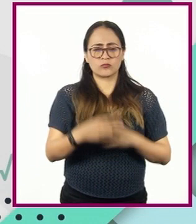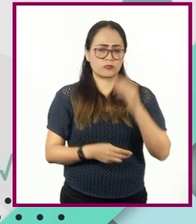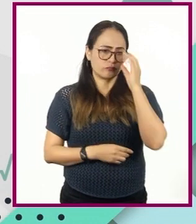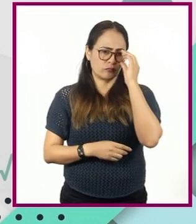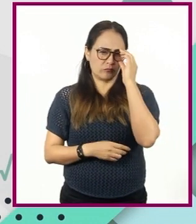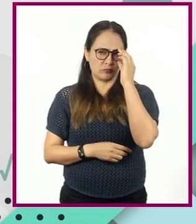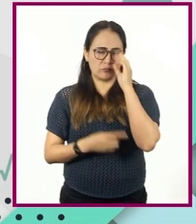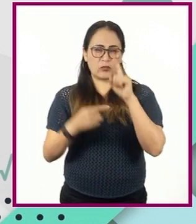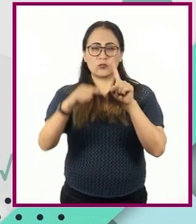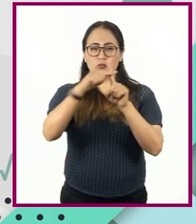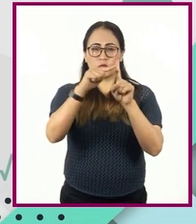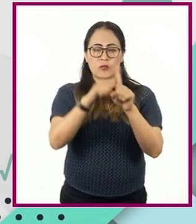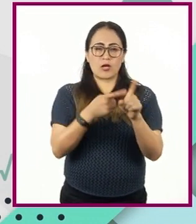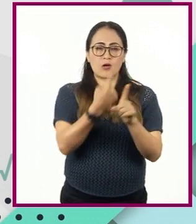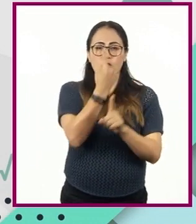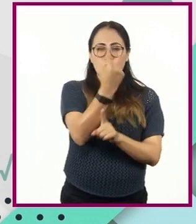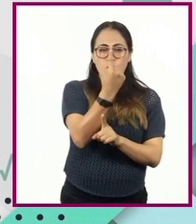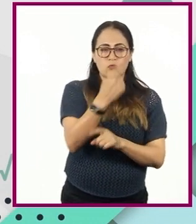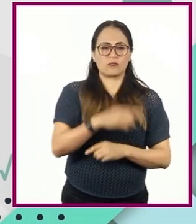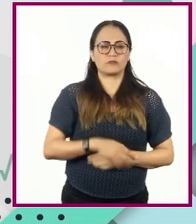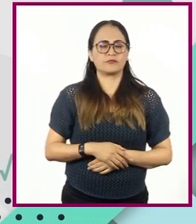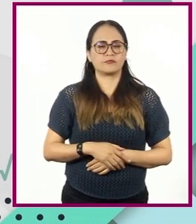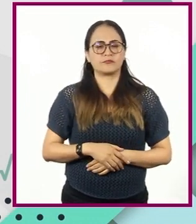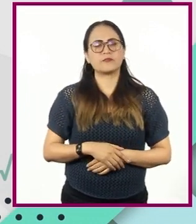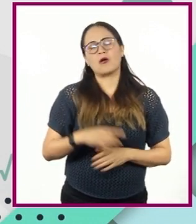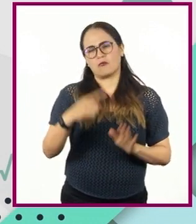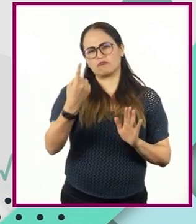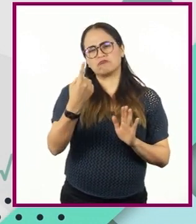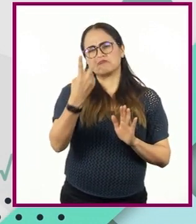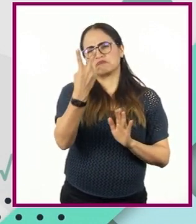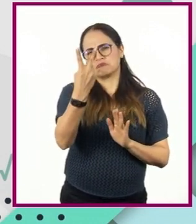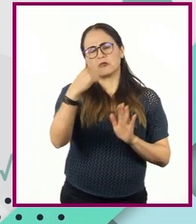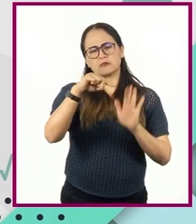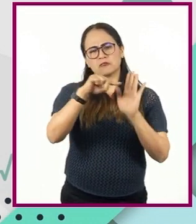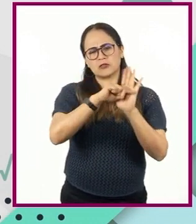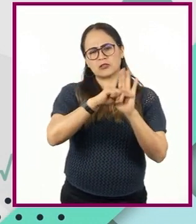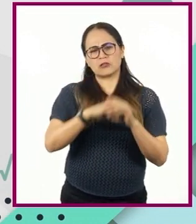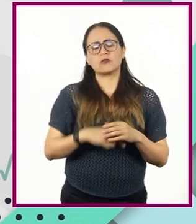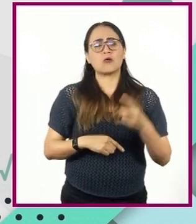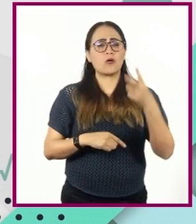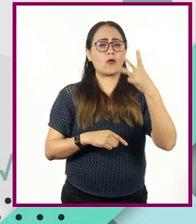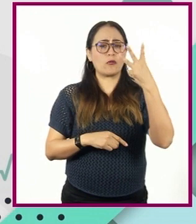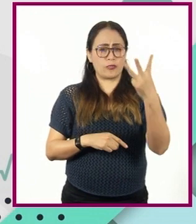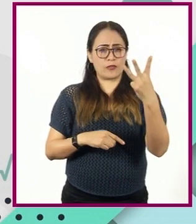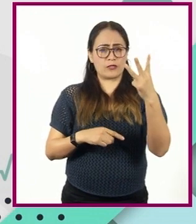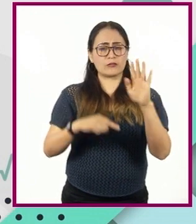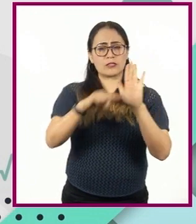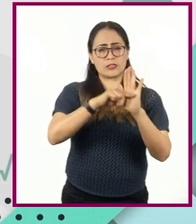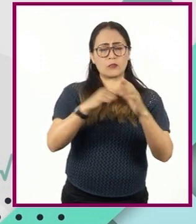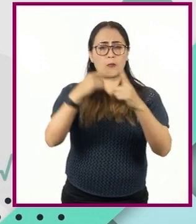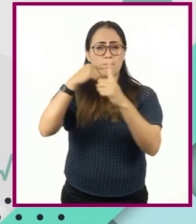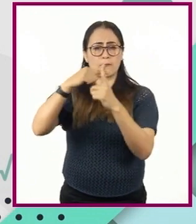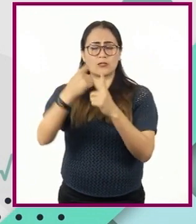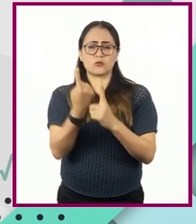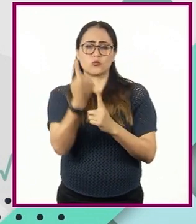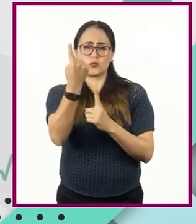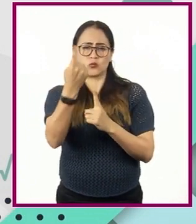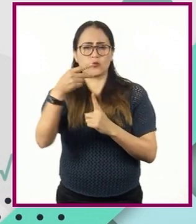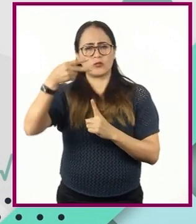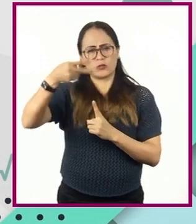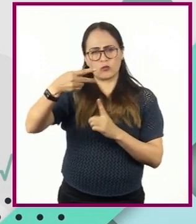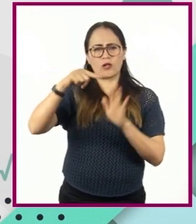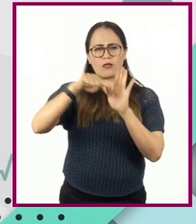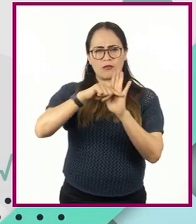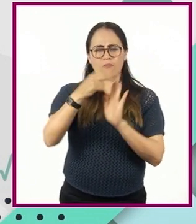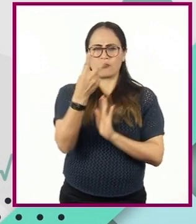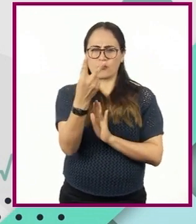al factor 3 negativo, es decir, 2 negativo, ya que 3 negativo más 1 es igual a 2 negativo, y